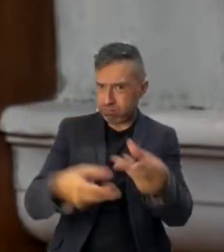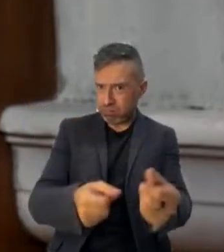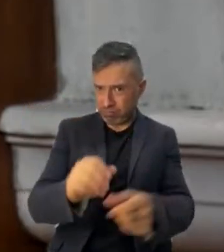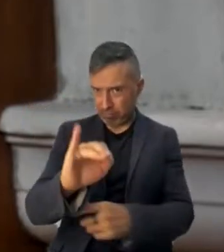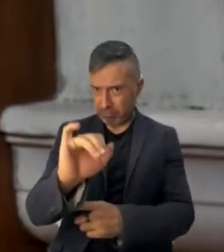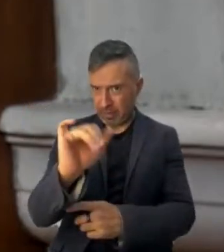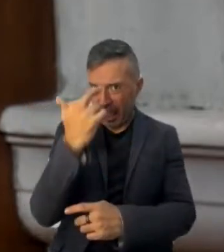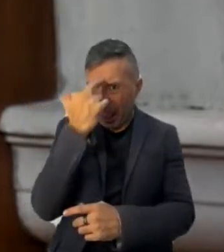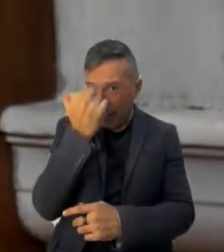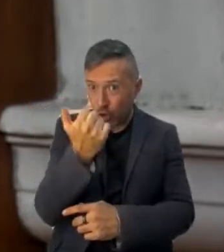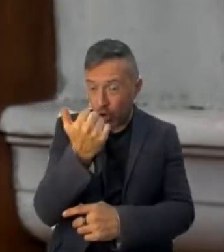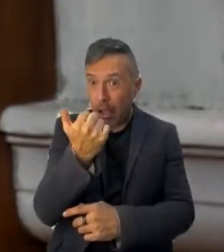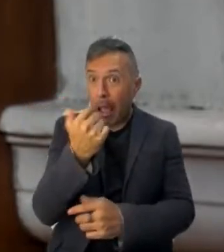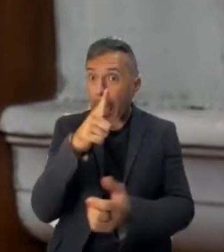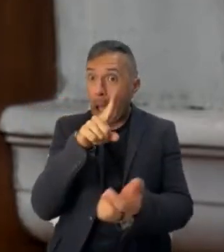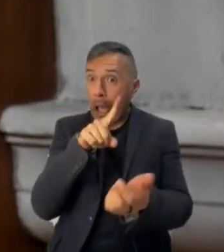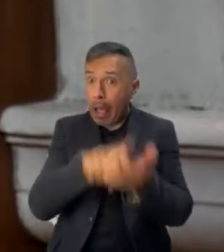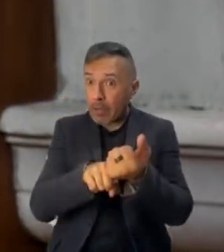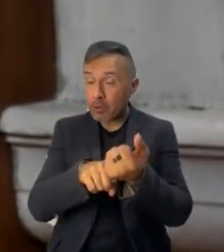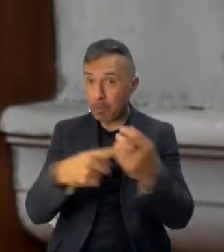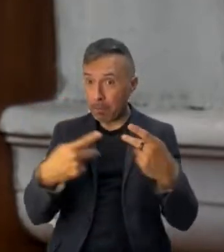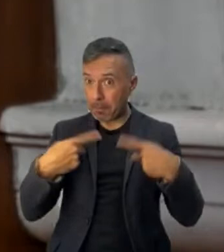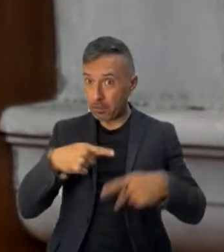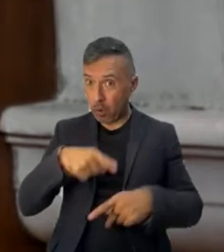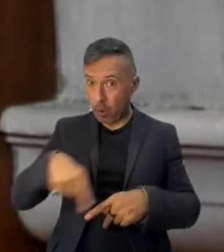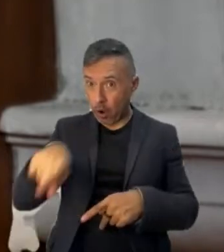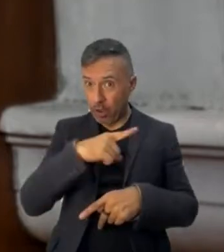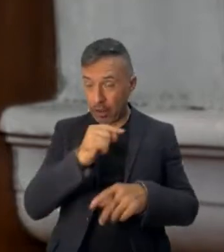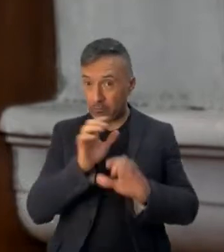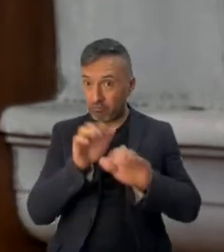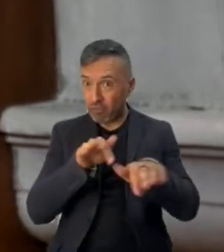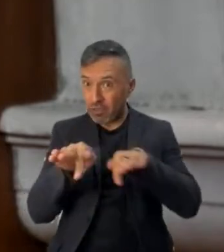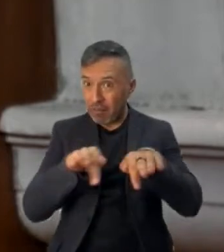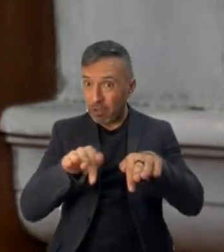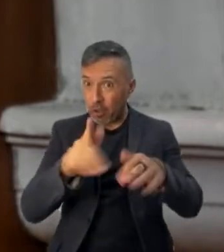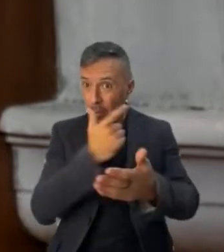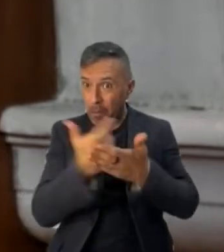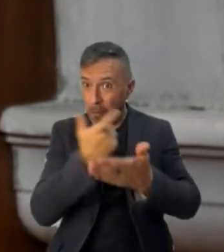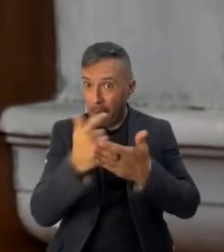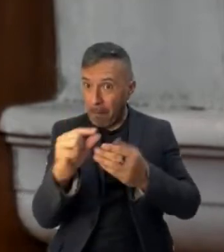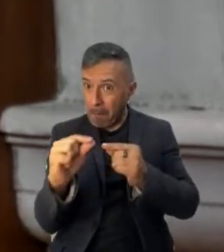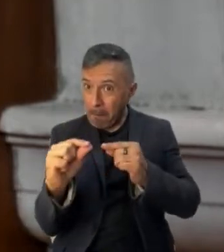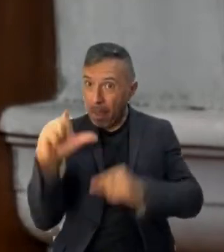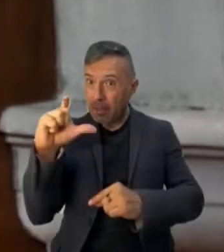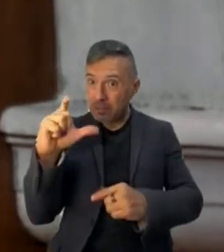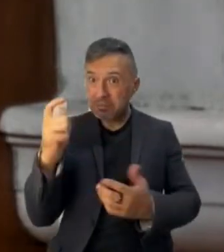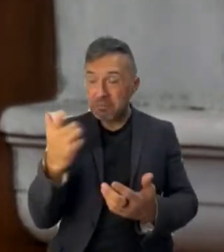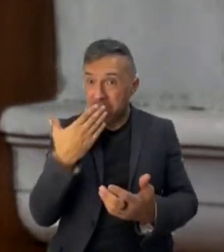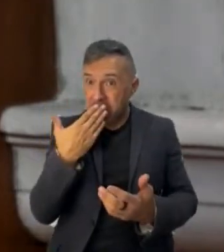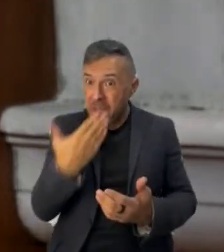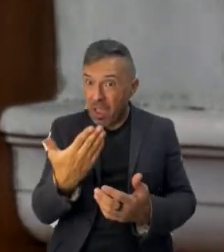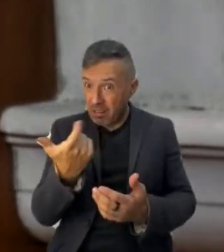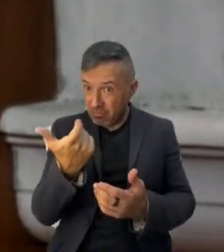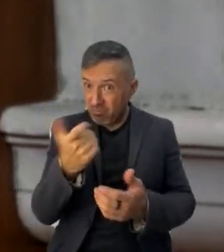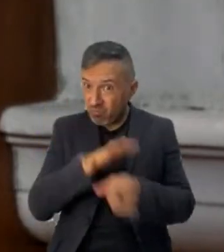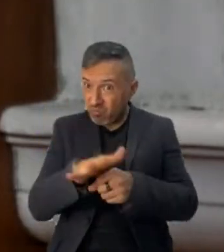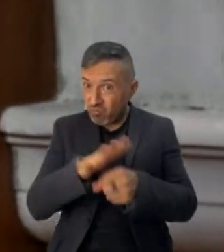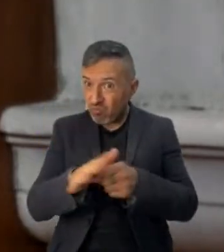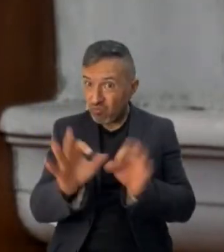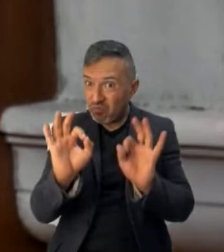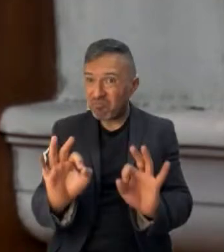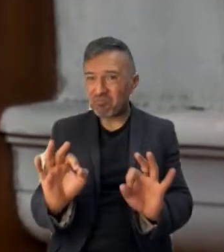mayor capacidad de recibir el salario y que las familias puedan tener un salario